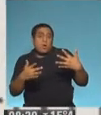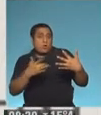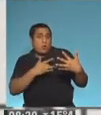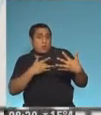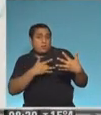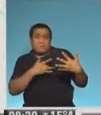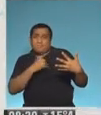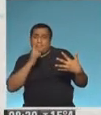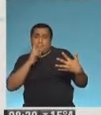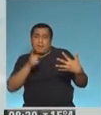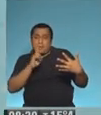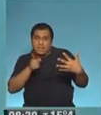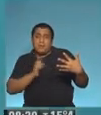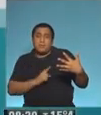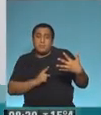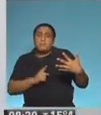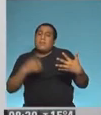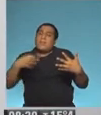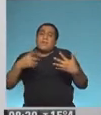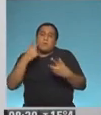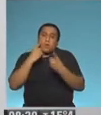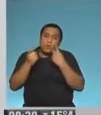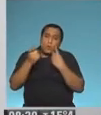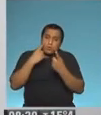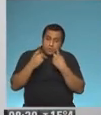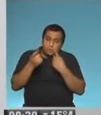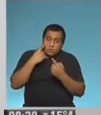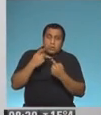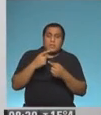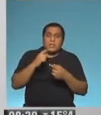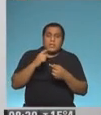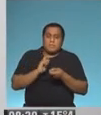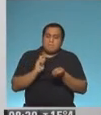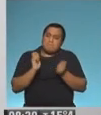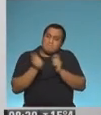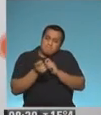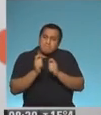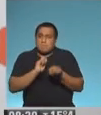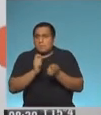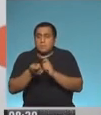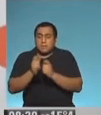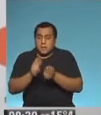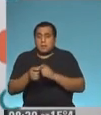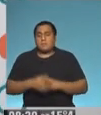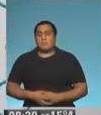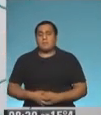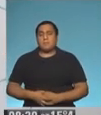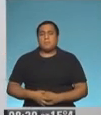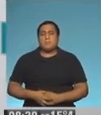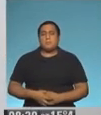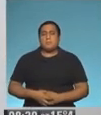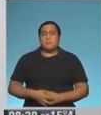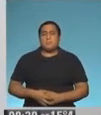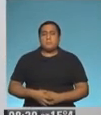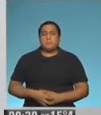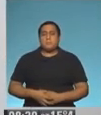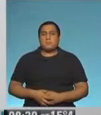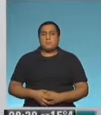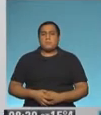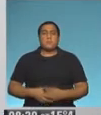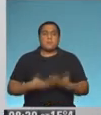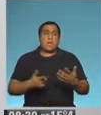salud cardiovascular y hay que controlarlos, hay que modificarlos porque son modificables. Exacto, bien lo decías, son